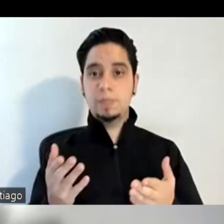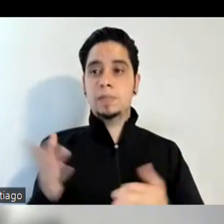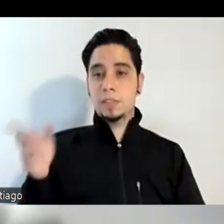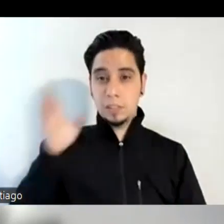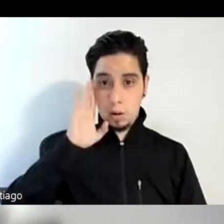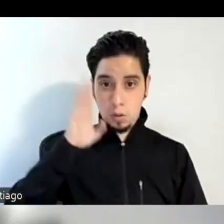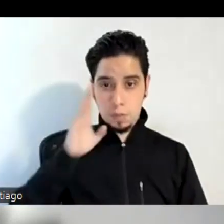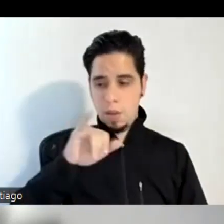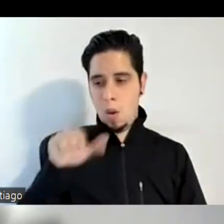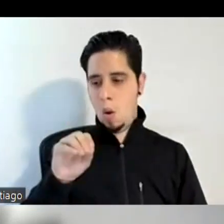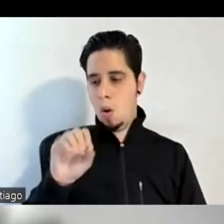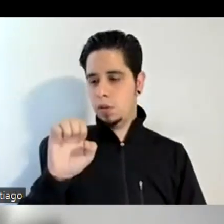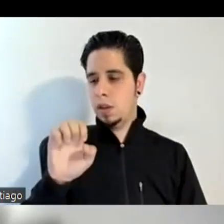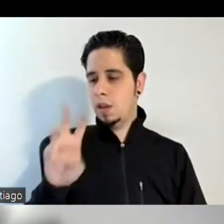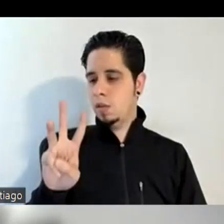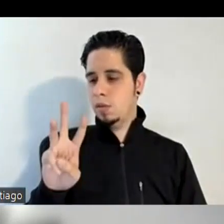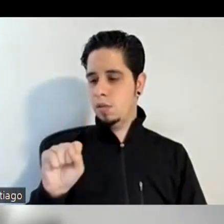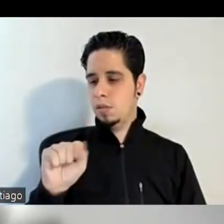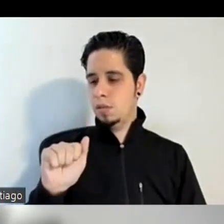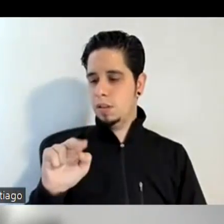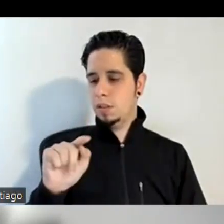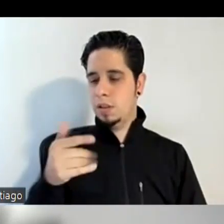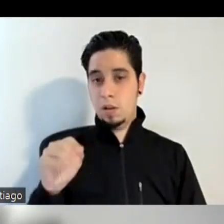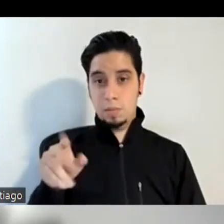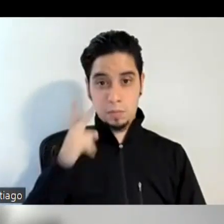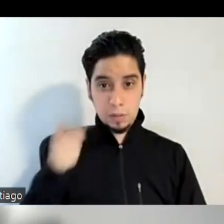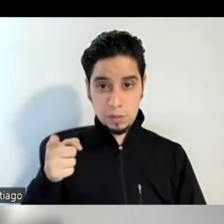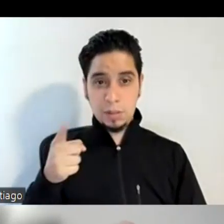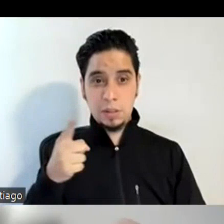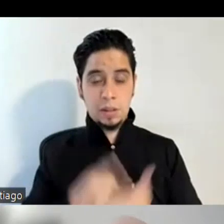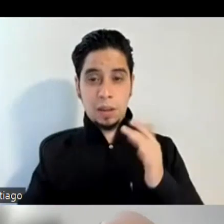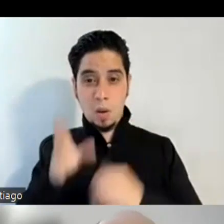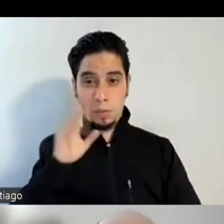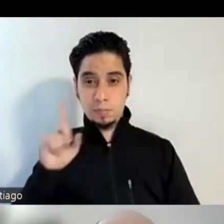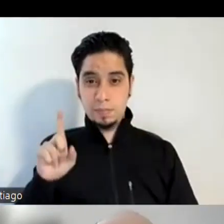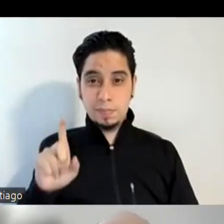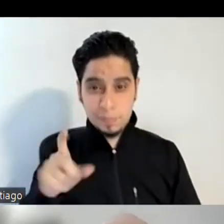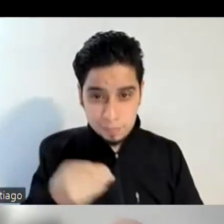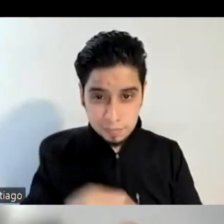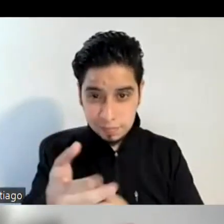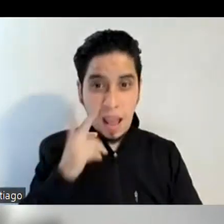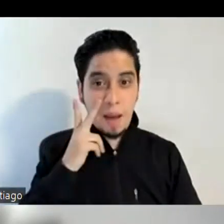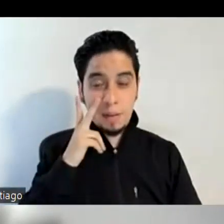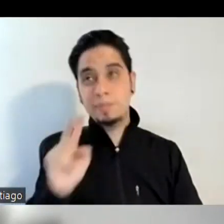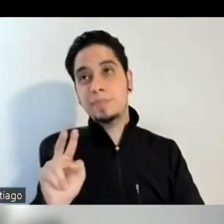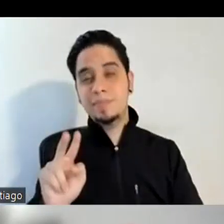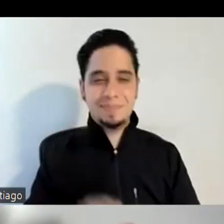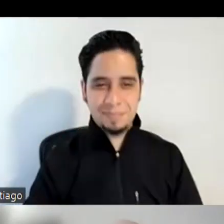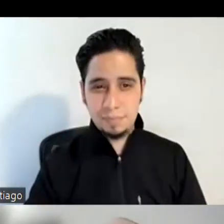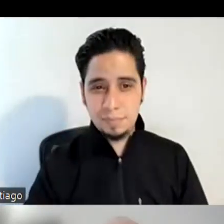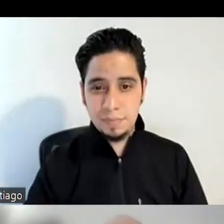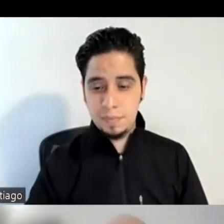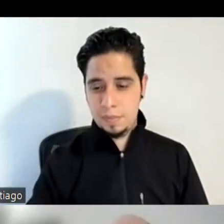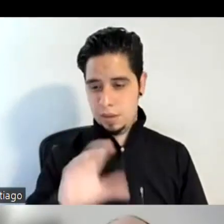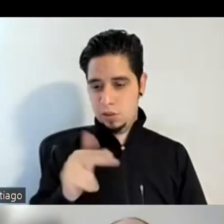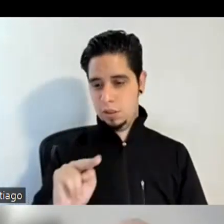a José Lodolo Santiago, míralo ahí. Ese es otro que yo creo que va corriendo para allá a ver la obra, y a Chena